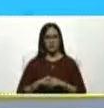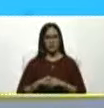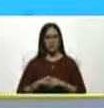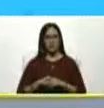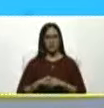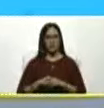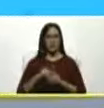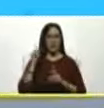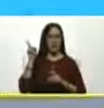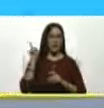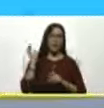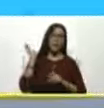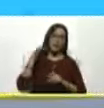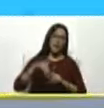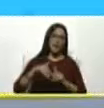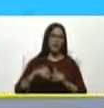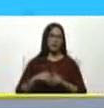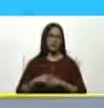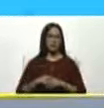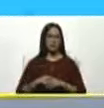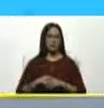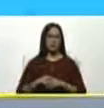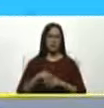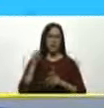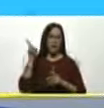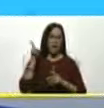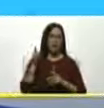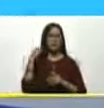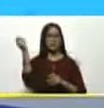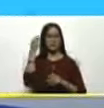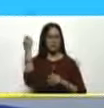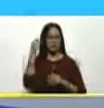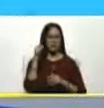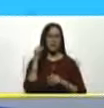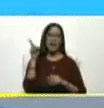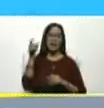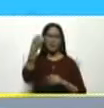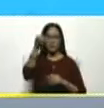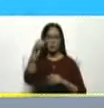Allá en Maracay, allá en San Fernando, allá en Cabima,